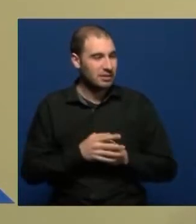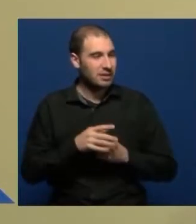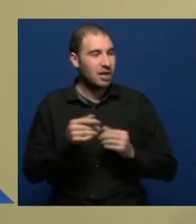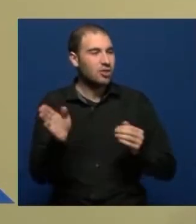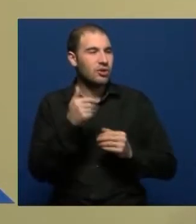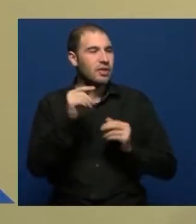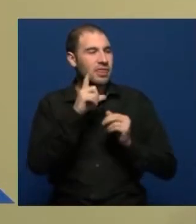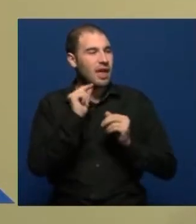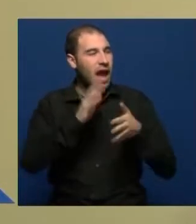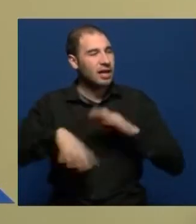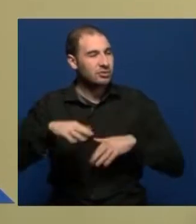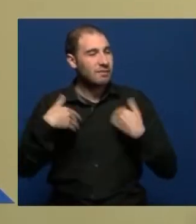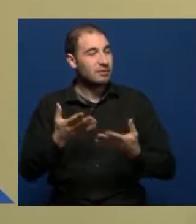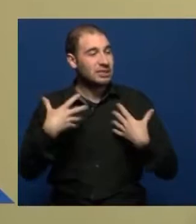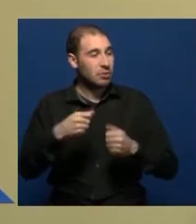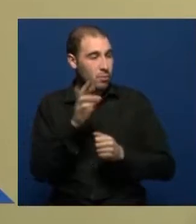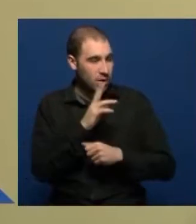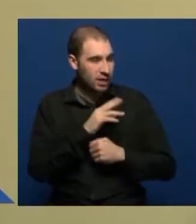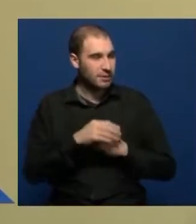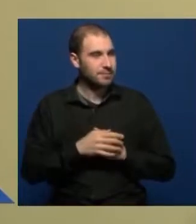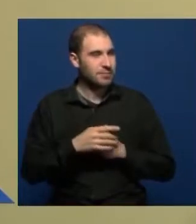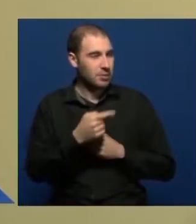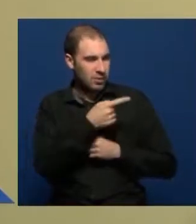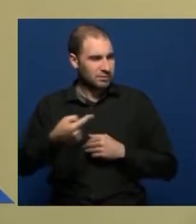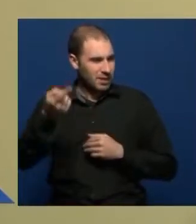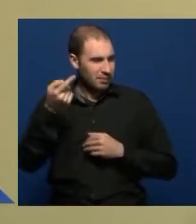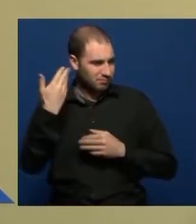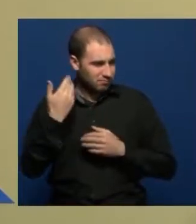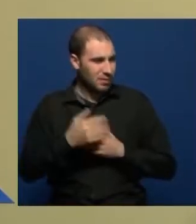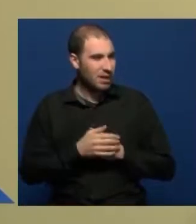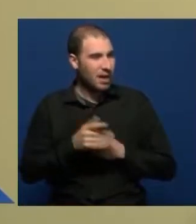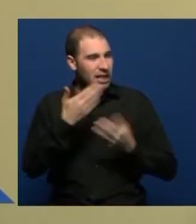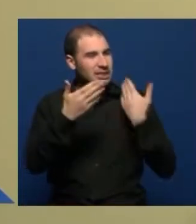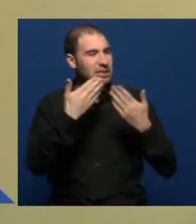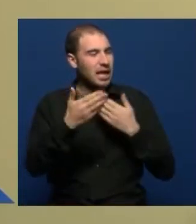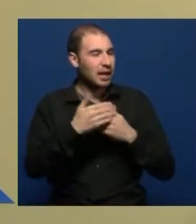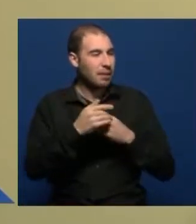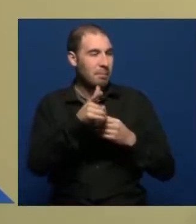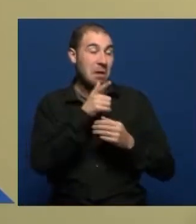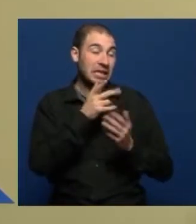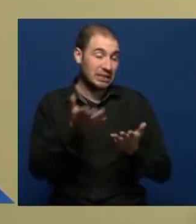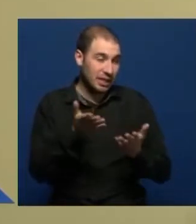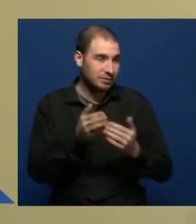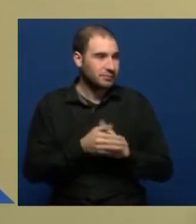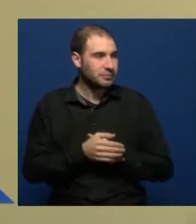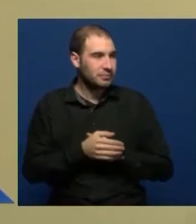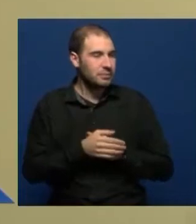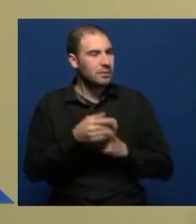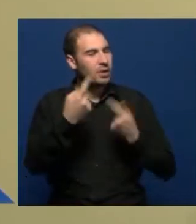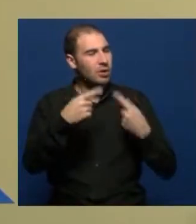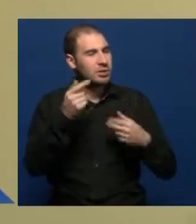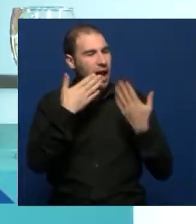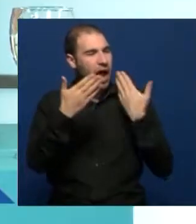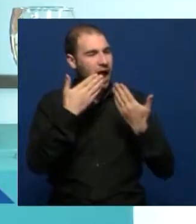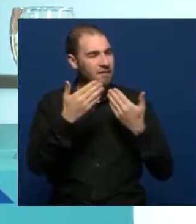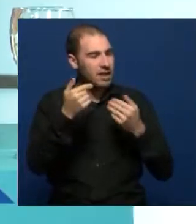Día de Acción por la Salud de las Mujeres, que fue hace unas semanas nada más. Tuvimos una charla parecida y de una serie de